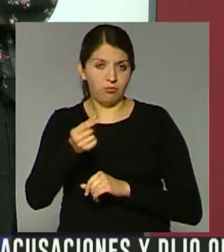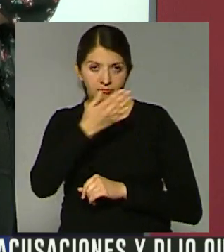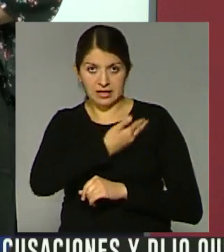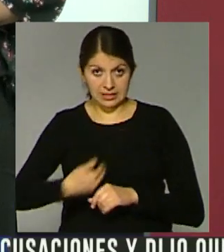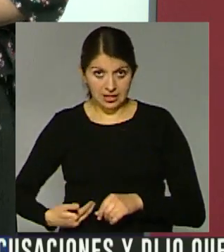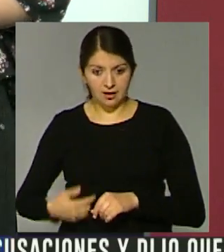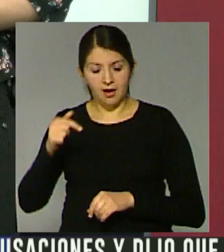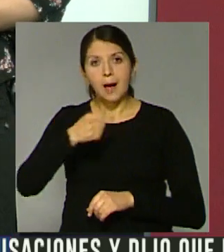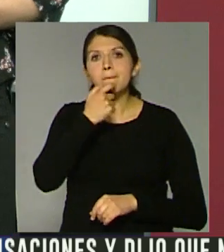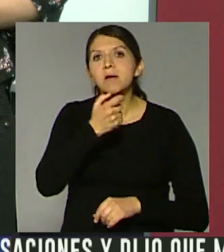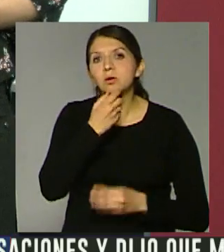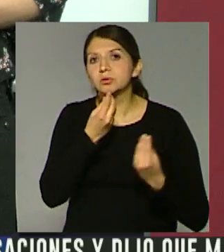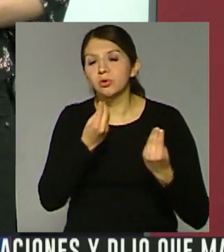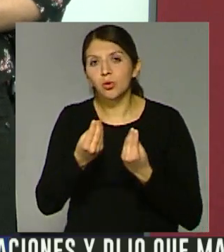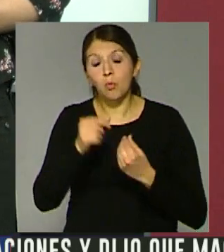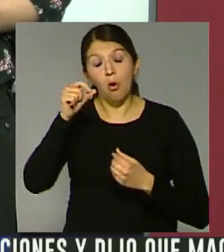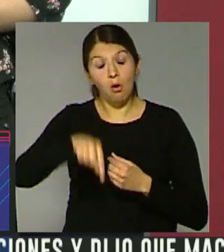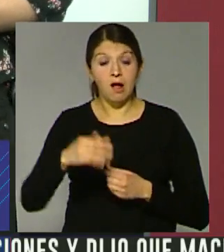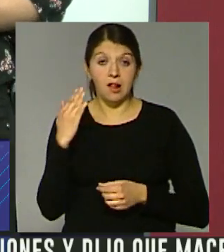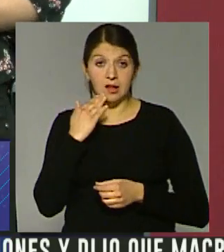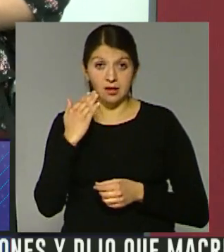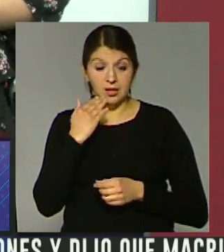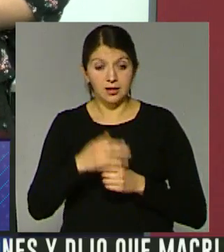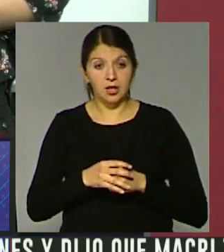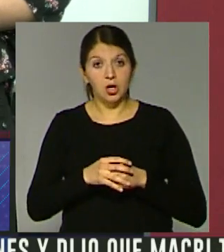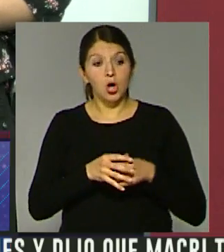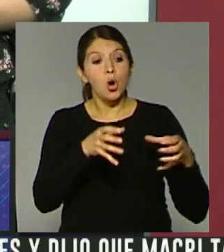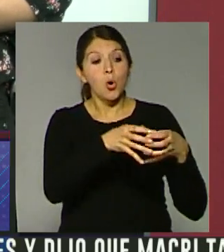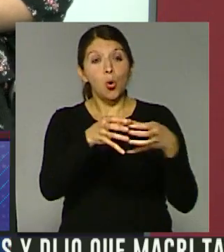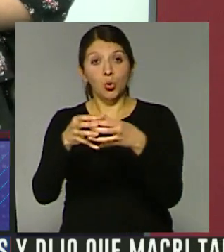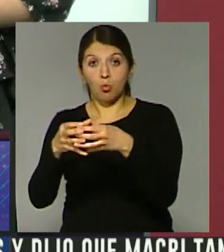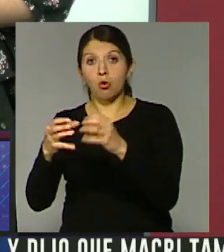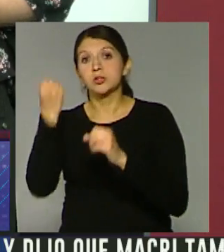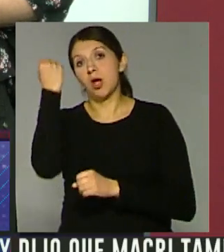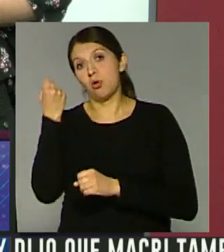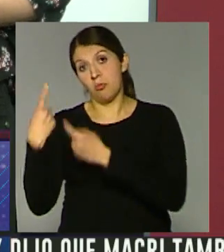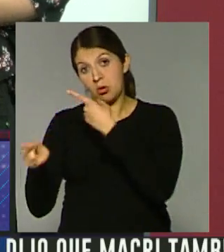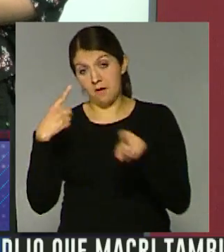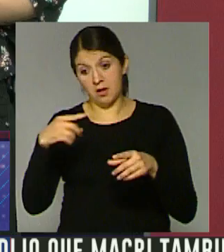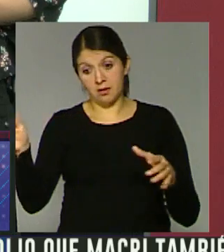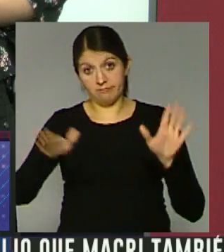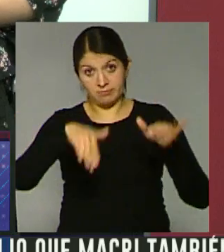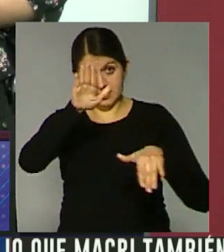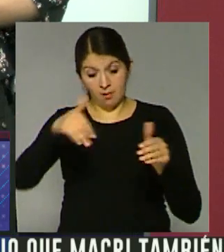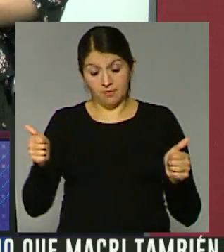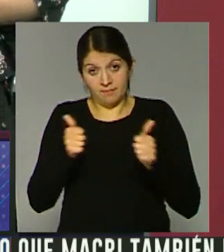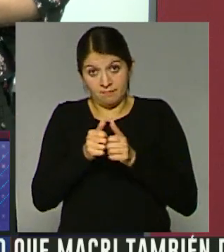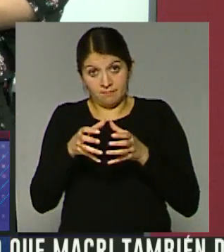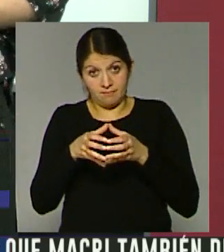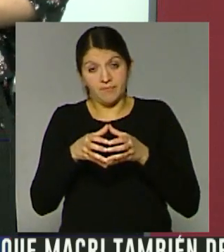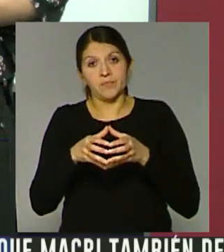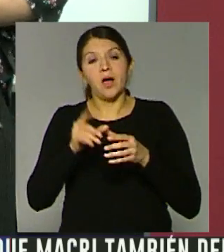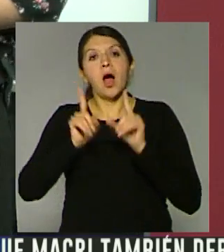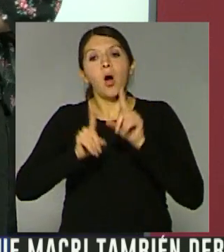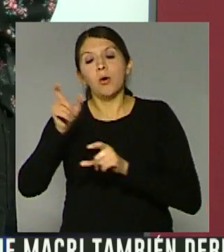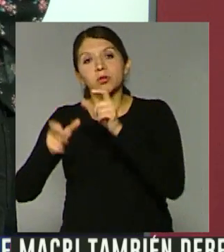durante la jornada de hoy, durante esta tarde, fue de distintos sectores económicos y fue convocada por el gobierno de la provincia. Hubo